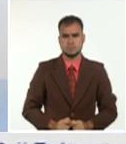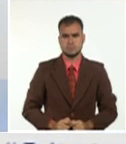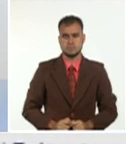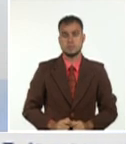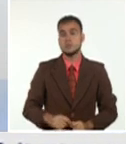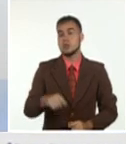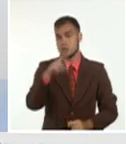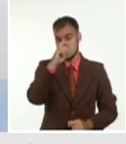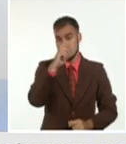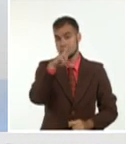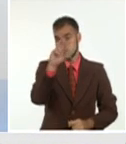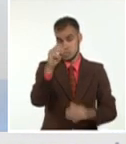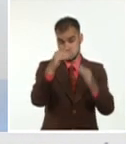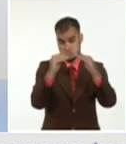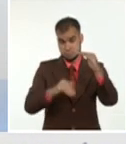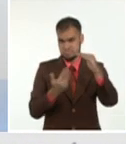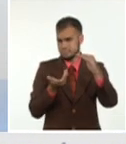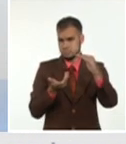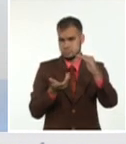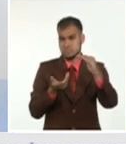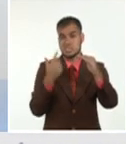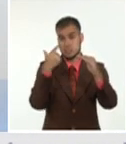años se incrementa por encima de